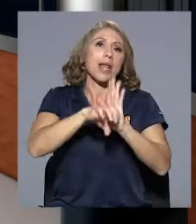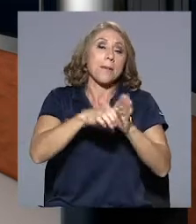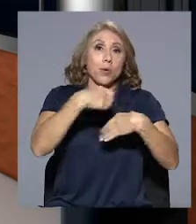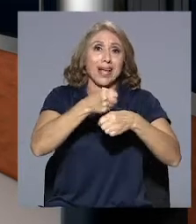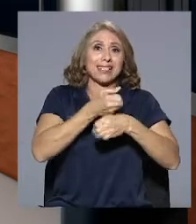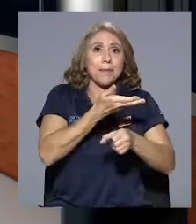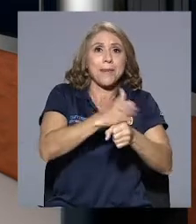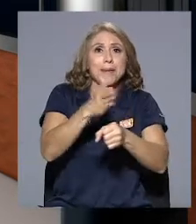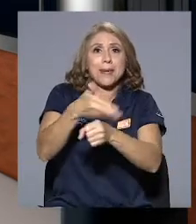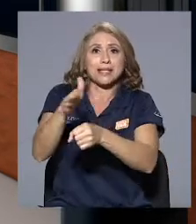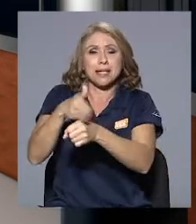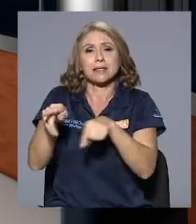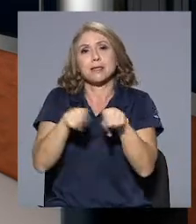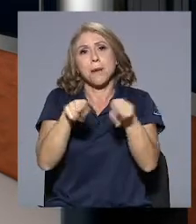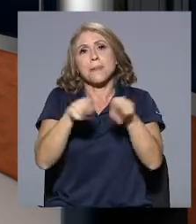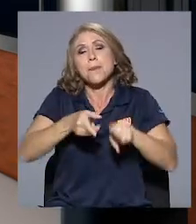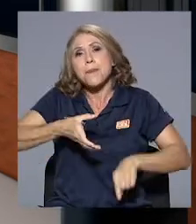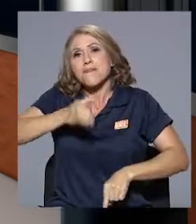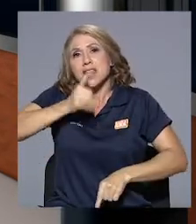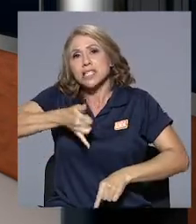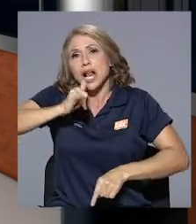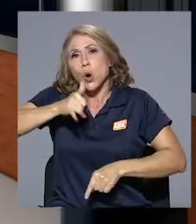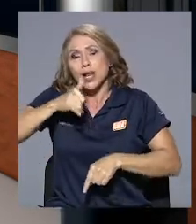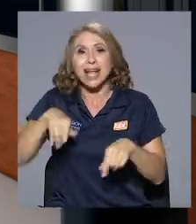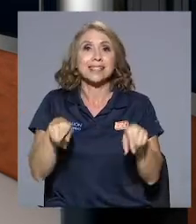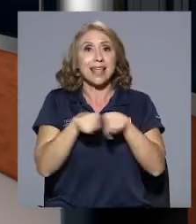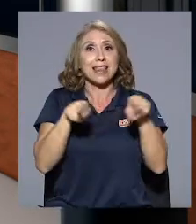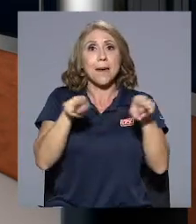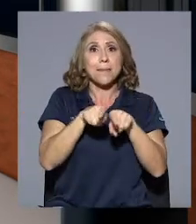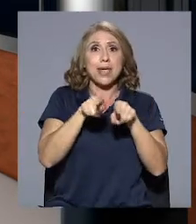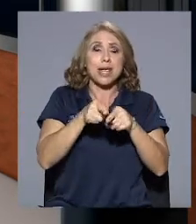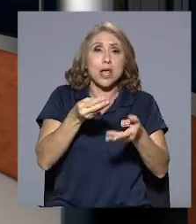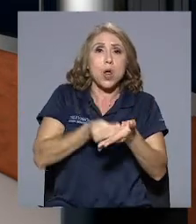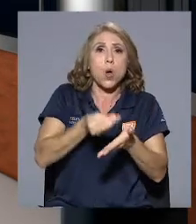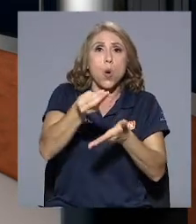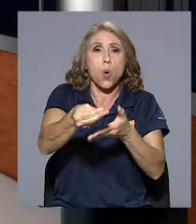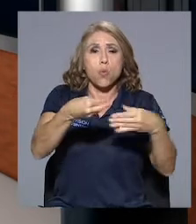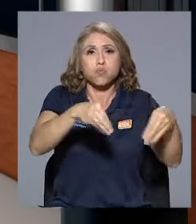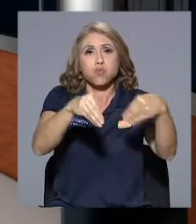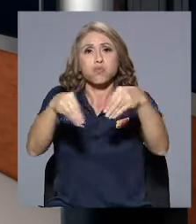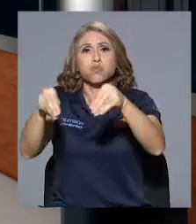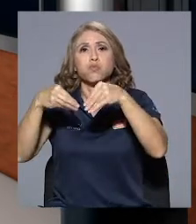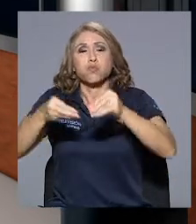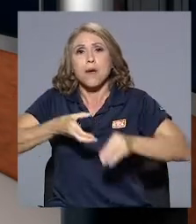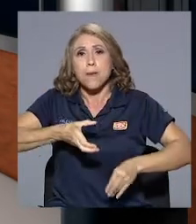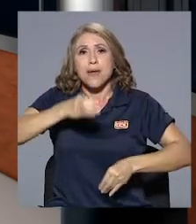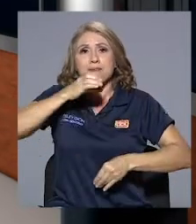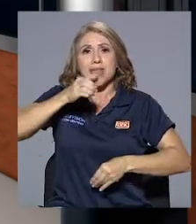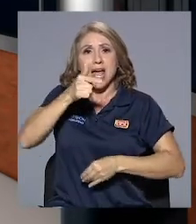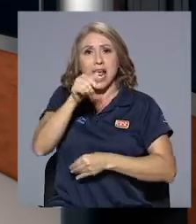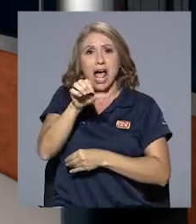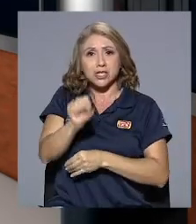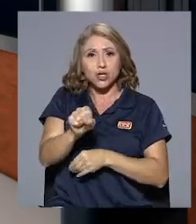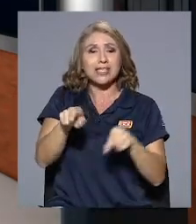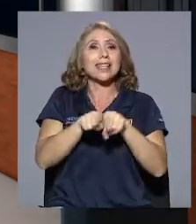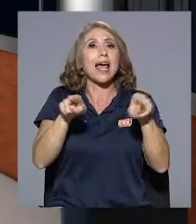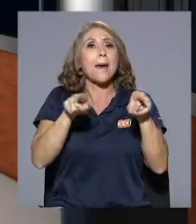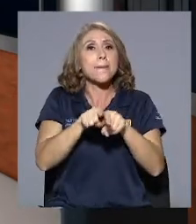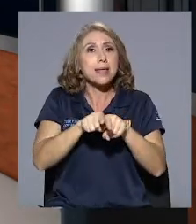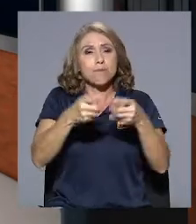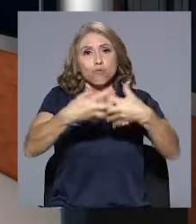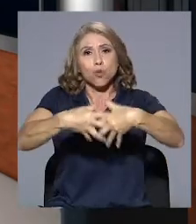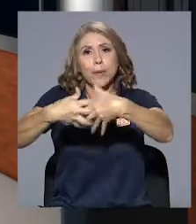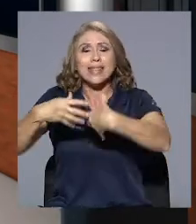de cervezas y otras bebidas alcohólicas, las productoras o importadoras de gaseosas y las compañías tabacaleras.